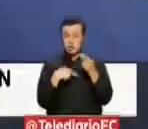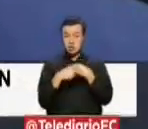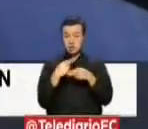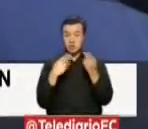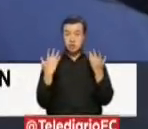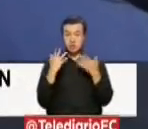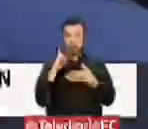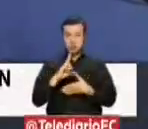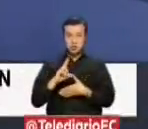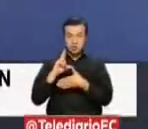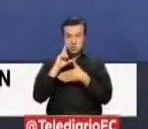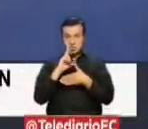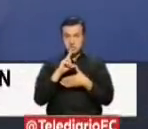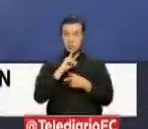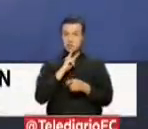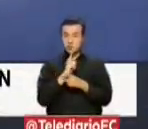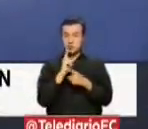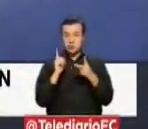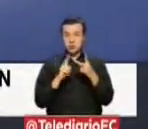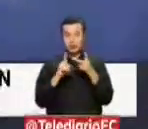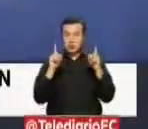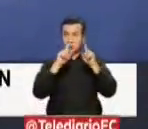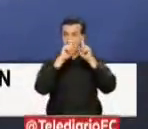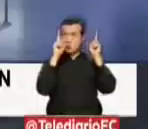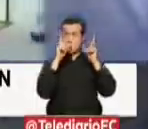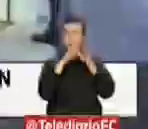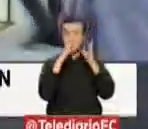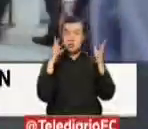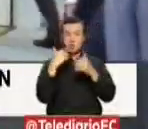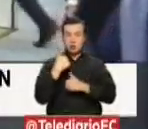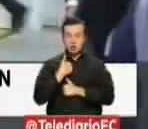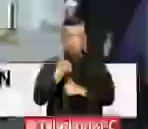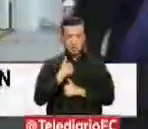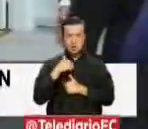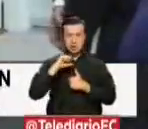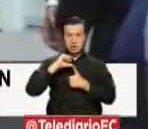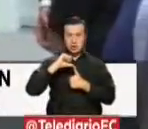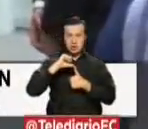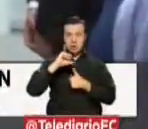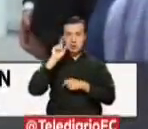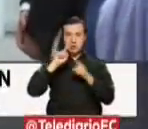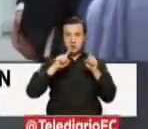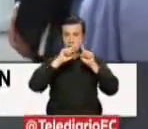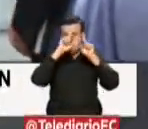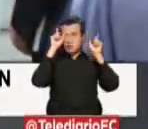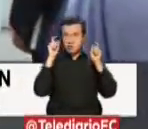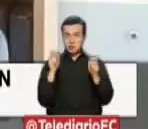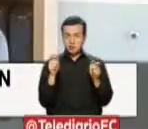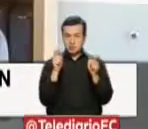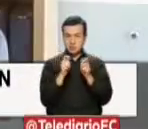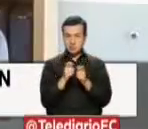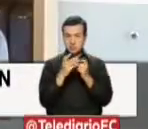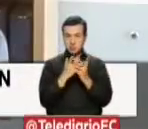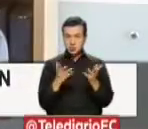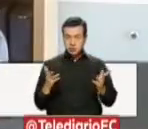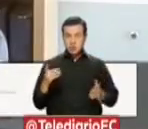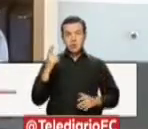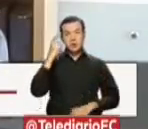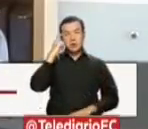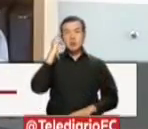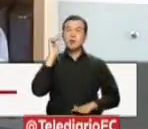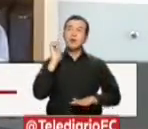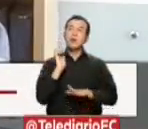en América Latina, así como corporaciones prominentes de Canadá y el Caribe, y pequeñas y medianas empresas. Ven como un país